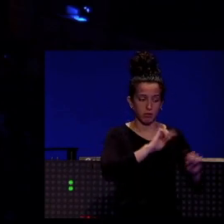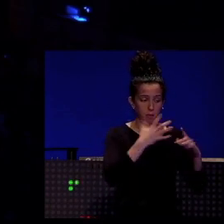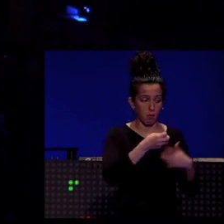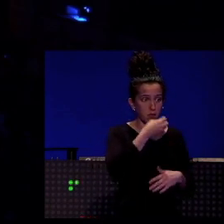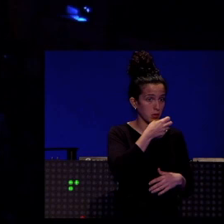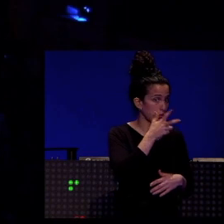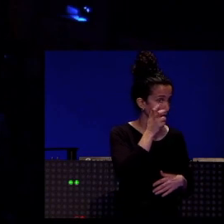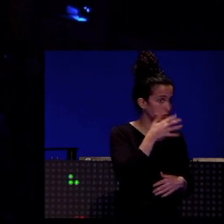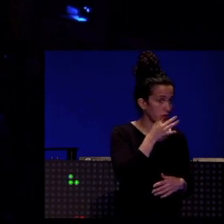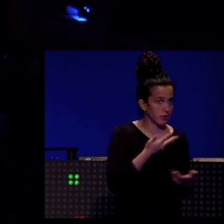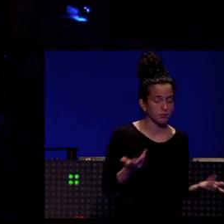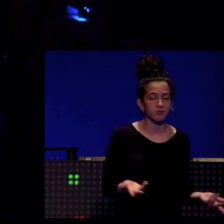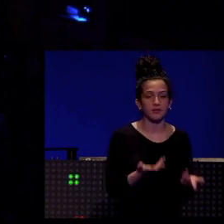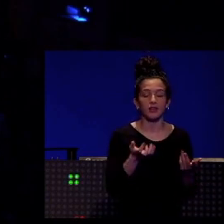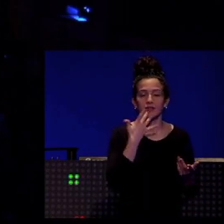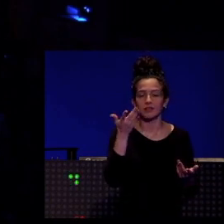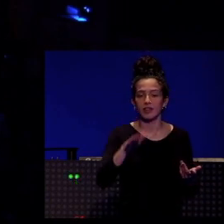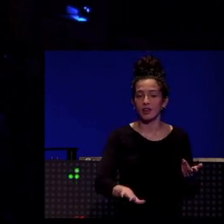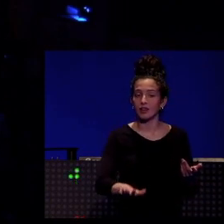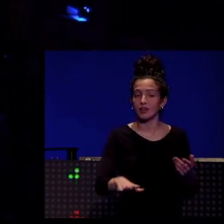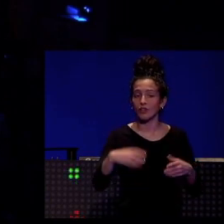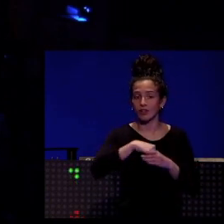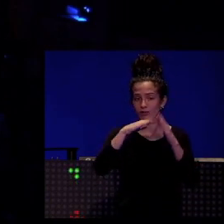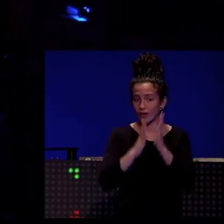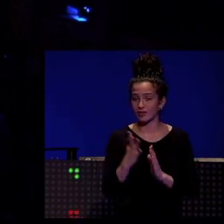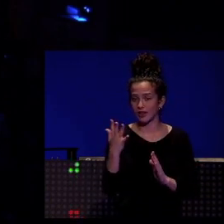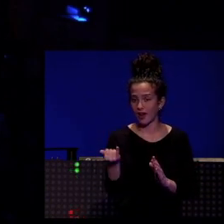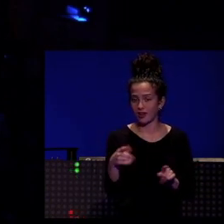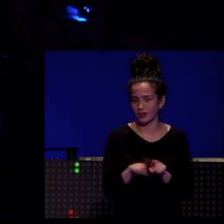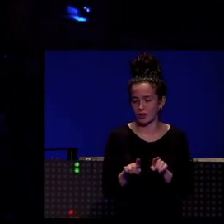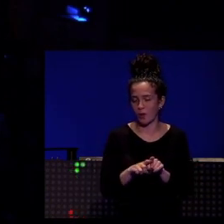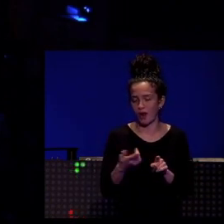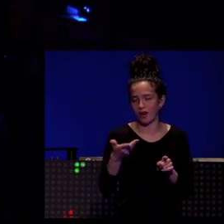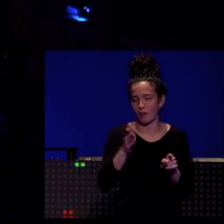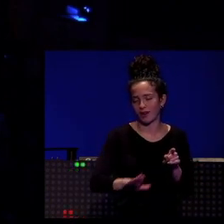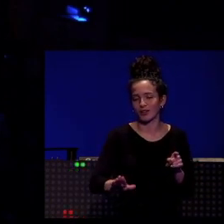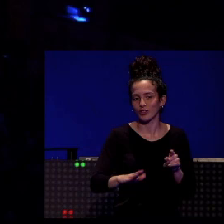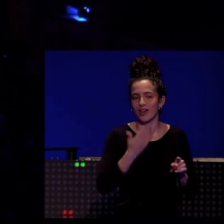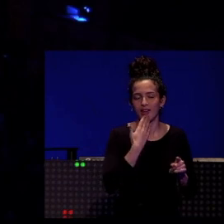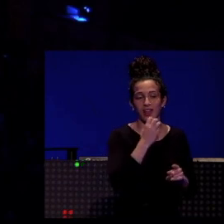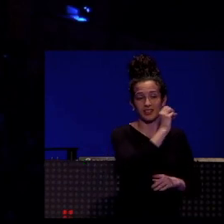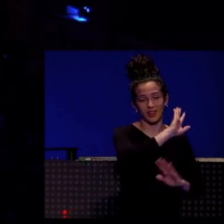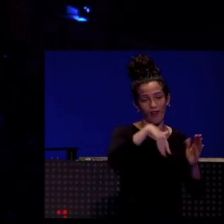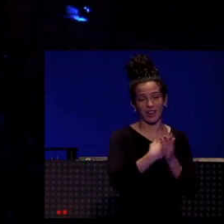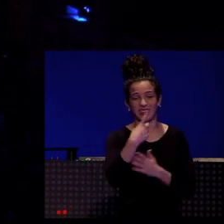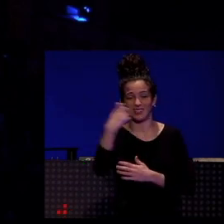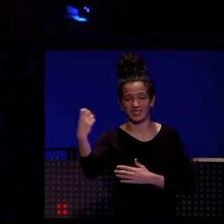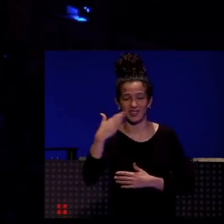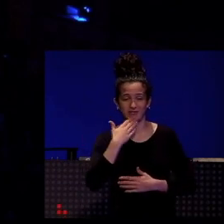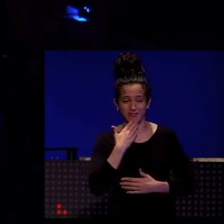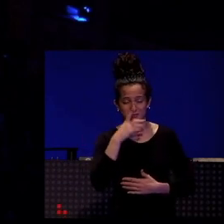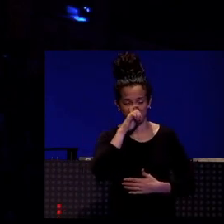casa es válido para para niños de 0 a 100 años así que os lo recomiendo y estamos en casa más